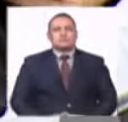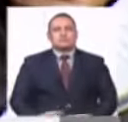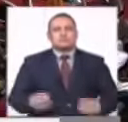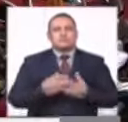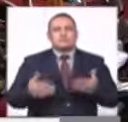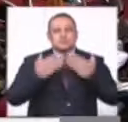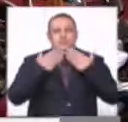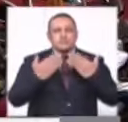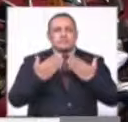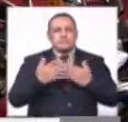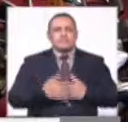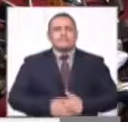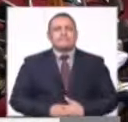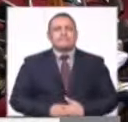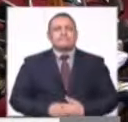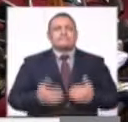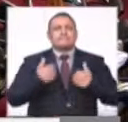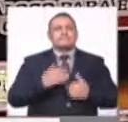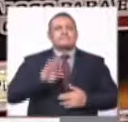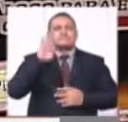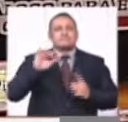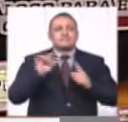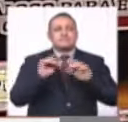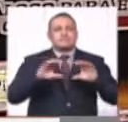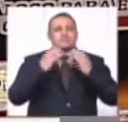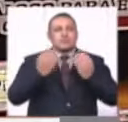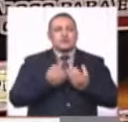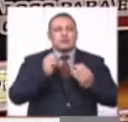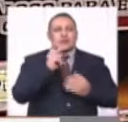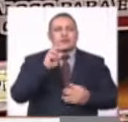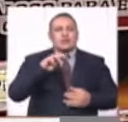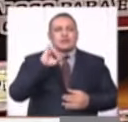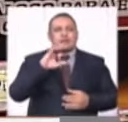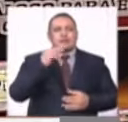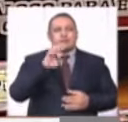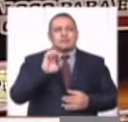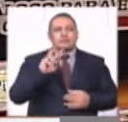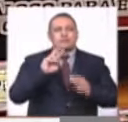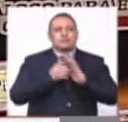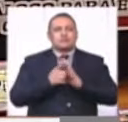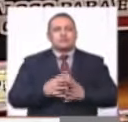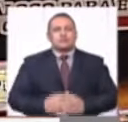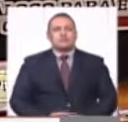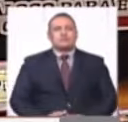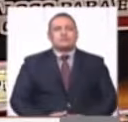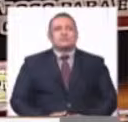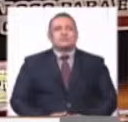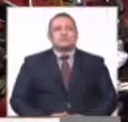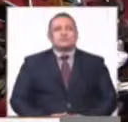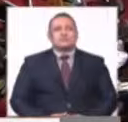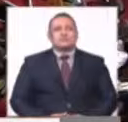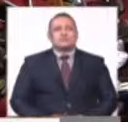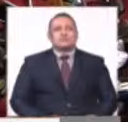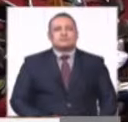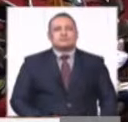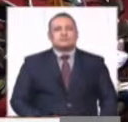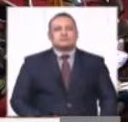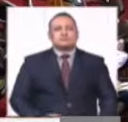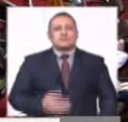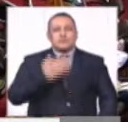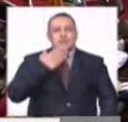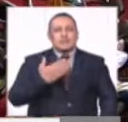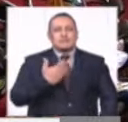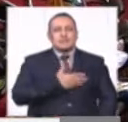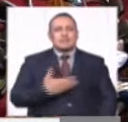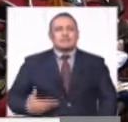Gracias, congresista. Tiene el uso de la palabra el congresista Luis Camiche. 2 minutos. Gracias,